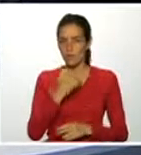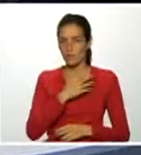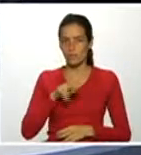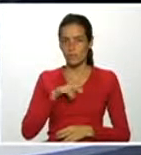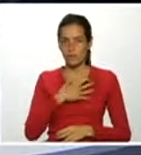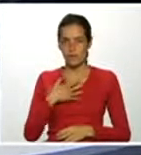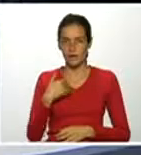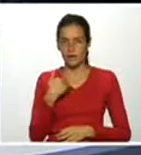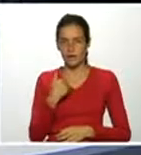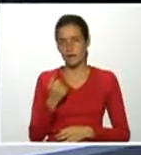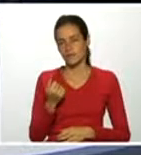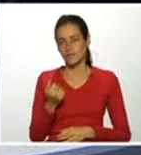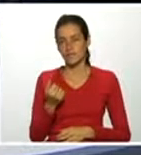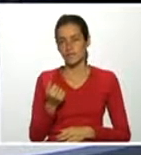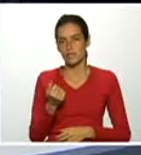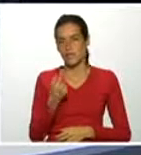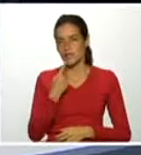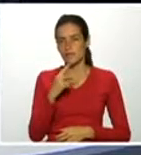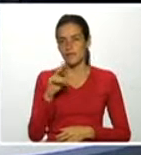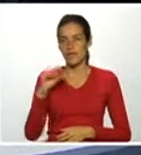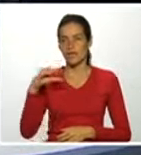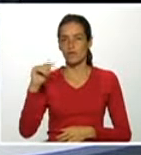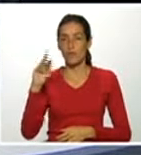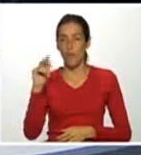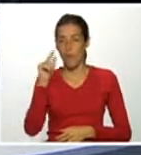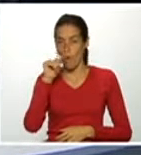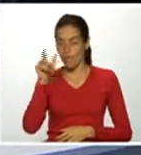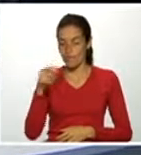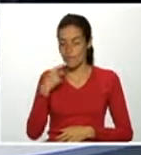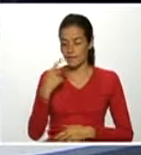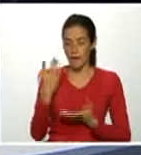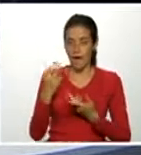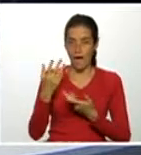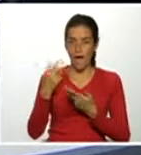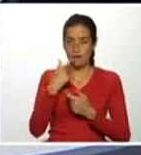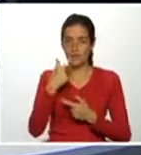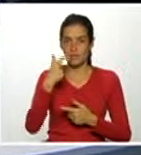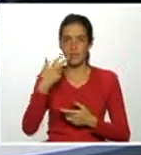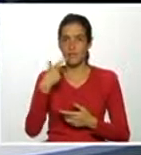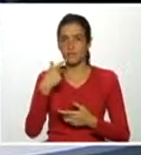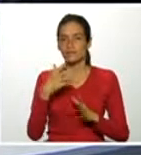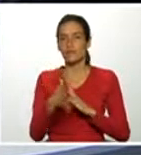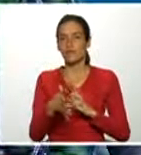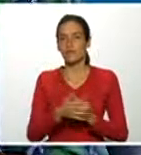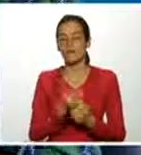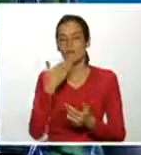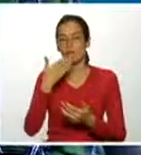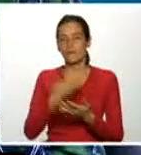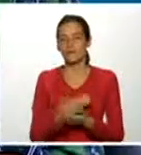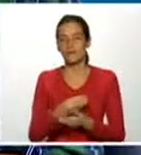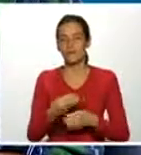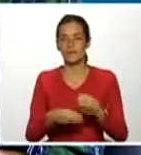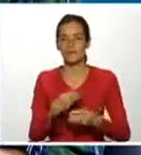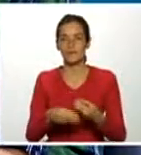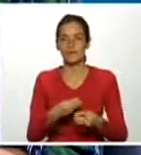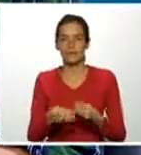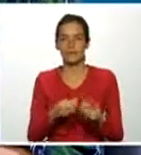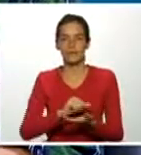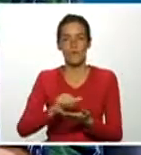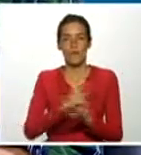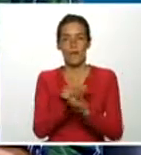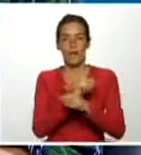perseguimos es, como refería Víctor, constituir, digo el objetivo porque es parte de la propuesta, está constituida alrededor de esos objetivos que